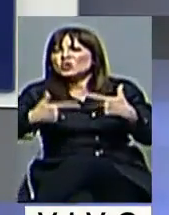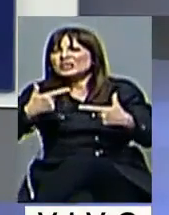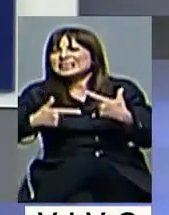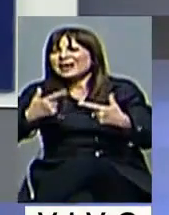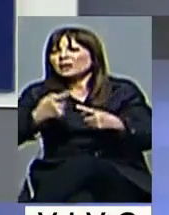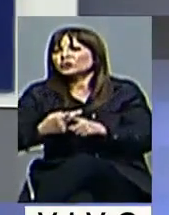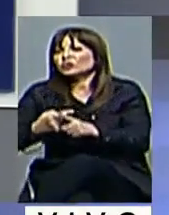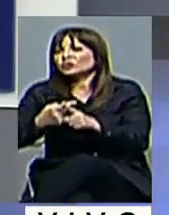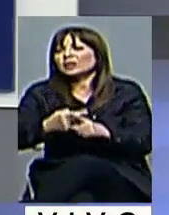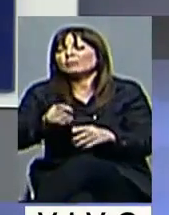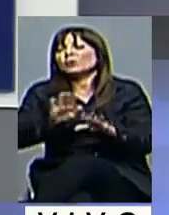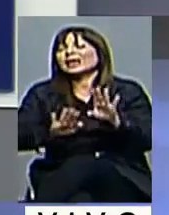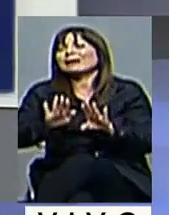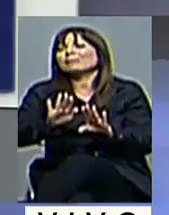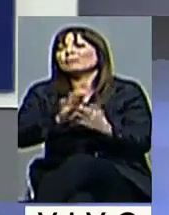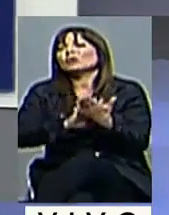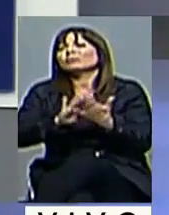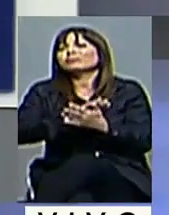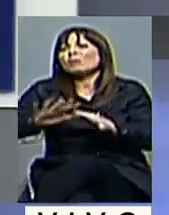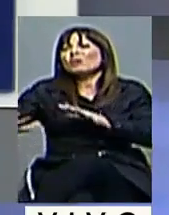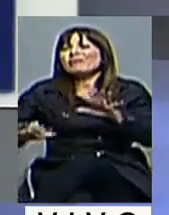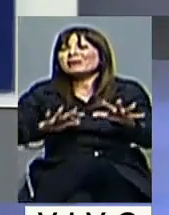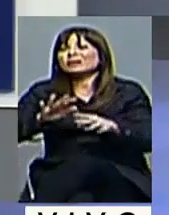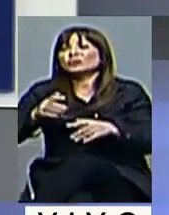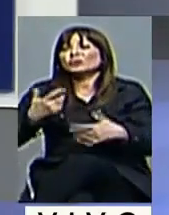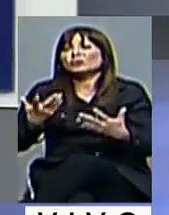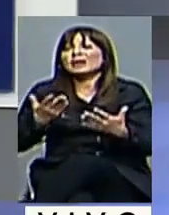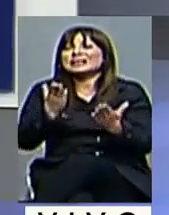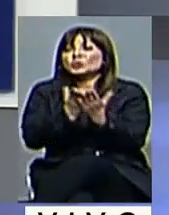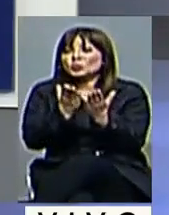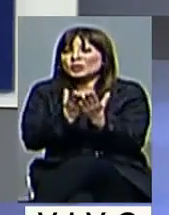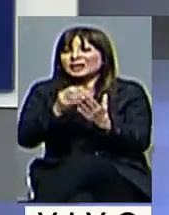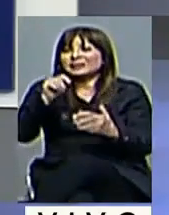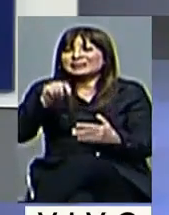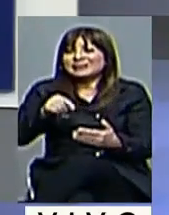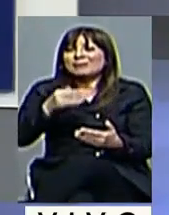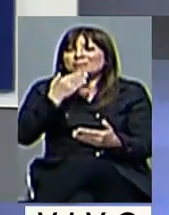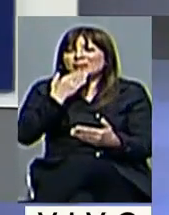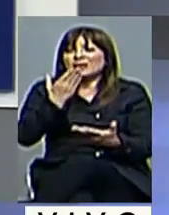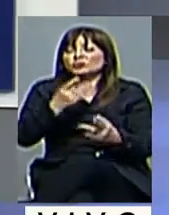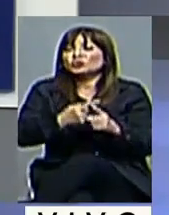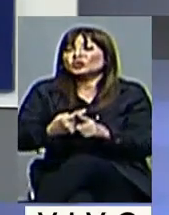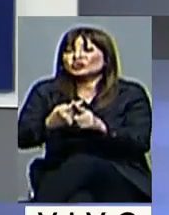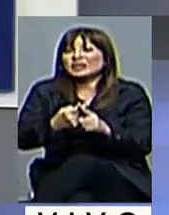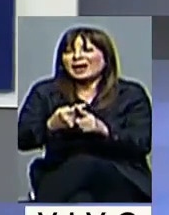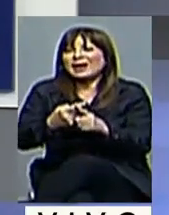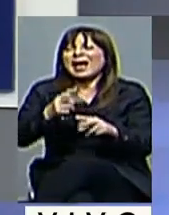el 2006, pues se origina, pero donde efectivamente cumple un cometido como movimiento social y